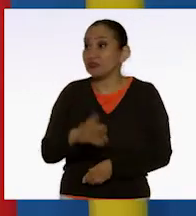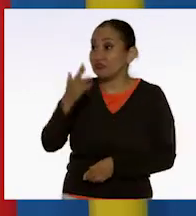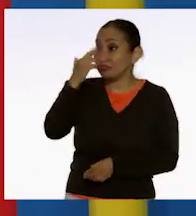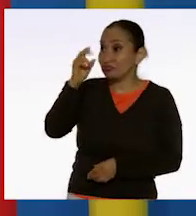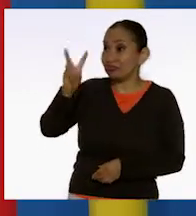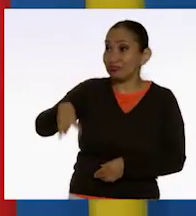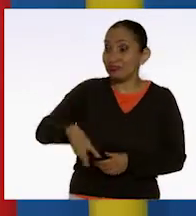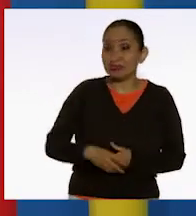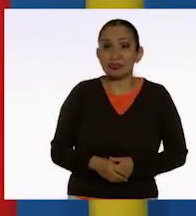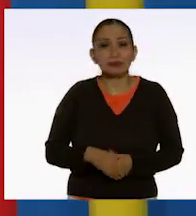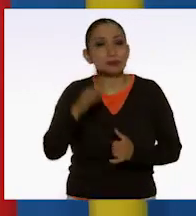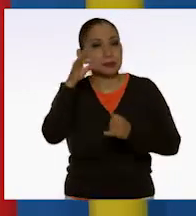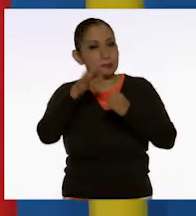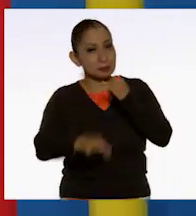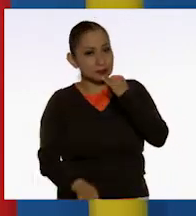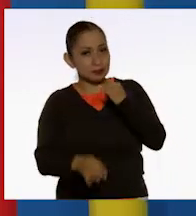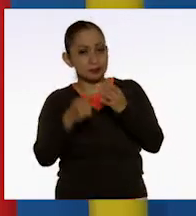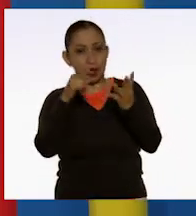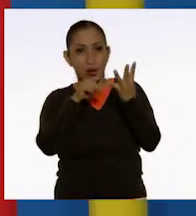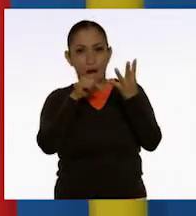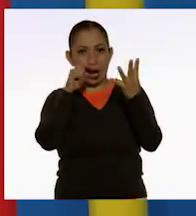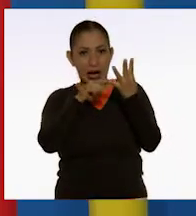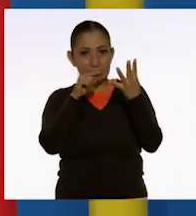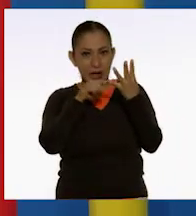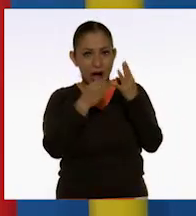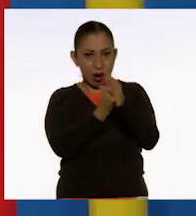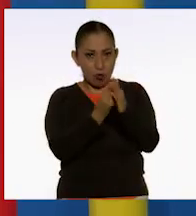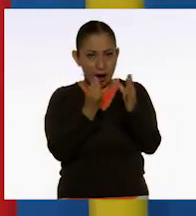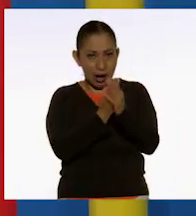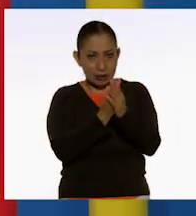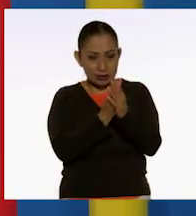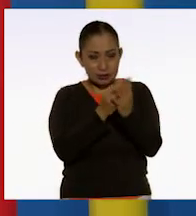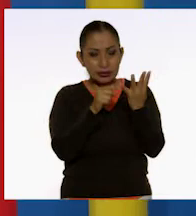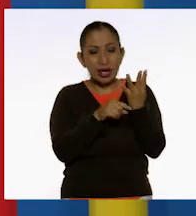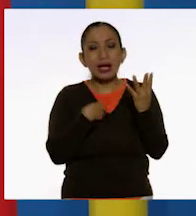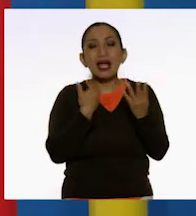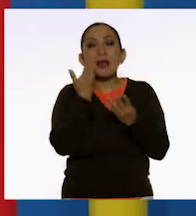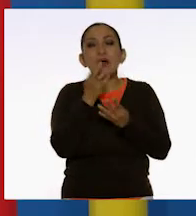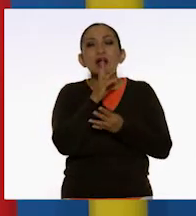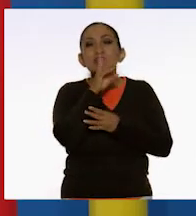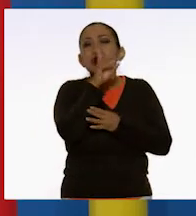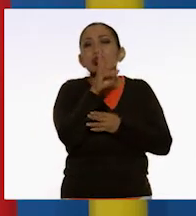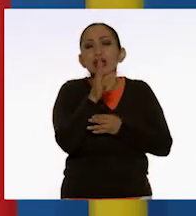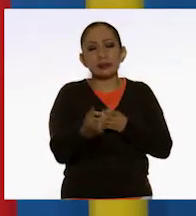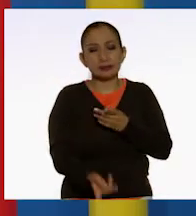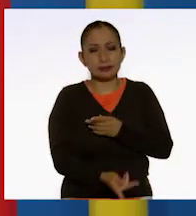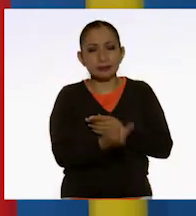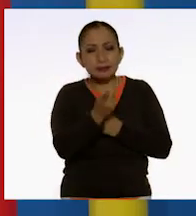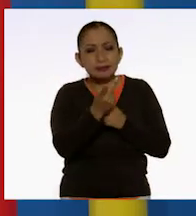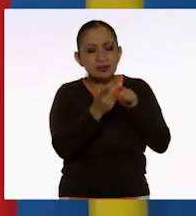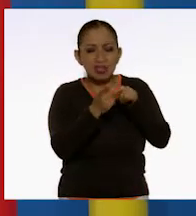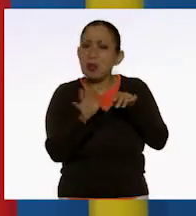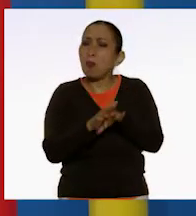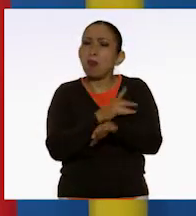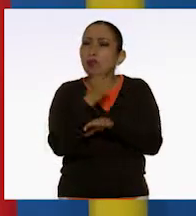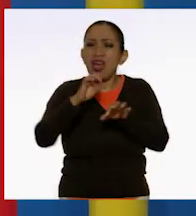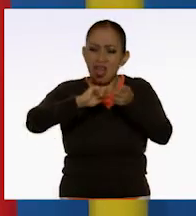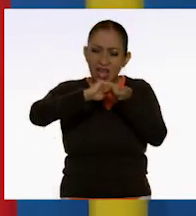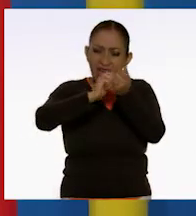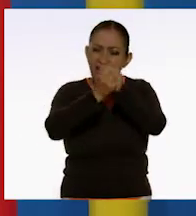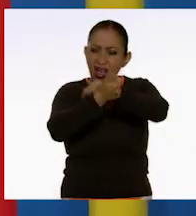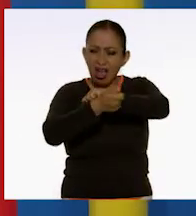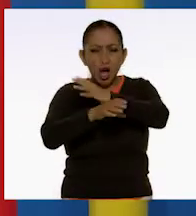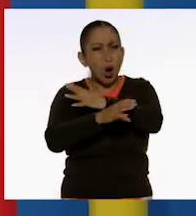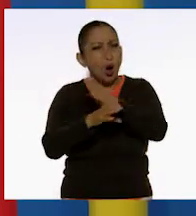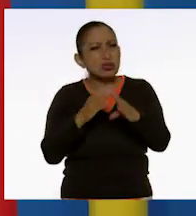Carlos. Finalmente, en la cuarta parte del curso, intentaremos responder al cuestionamiento: ¿por qué se transforman las